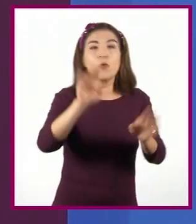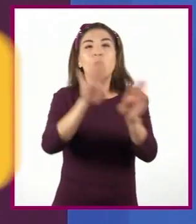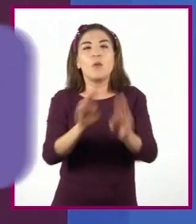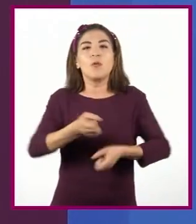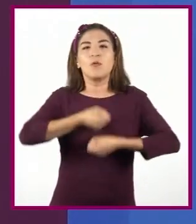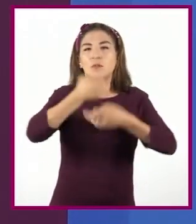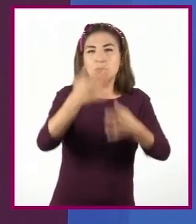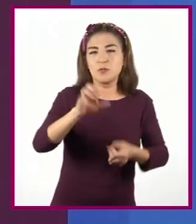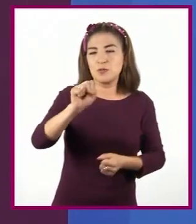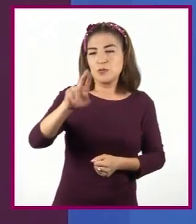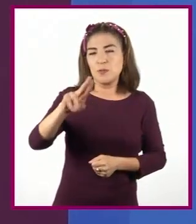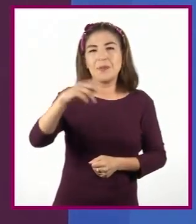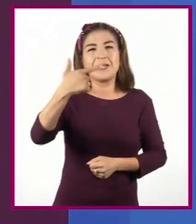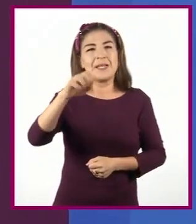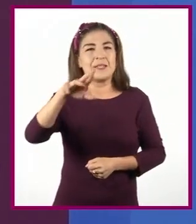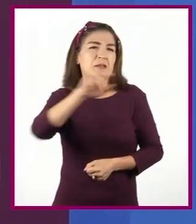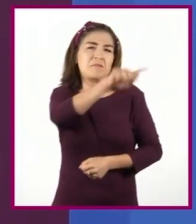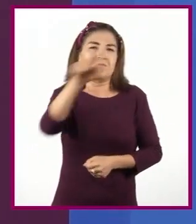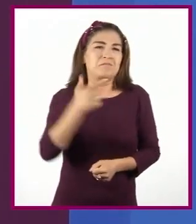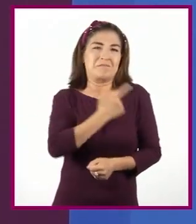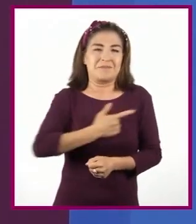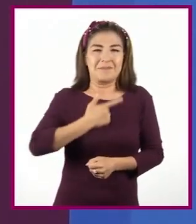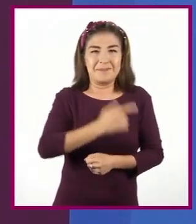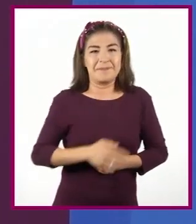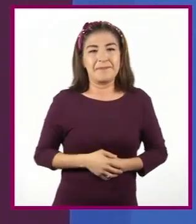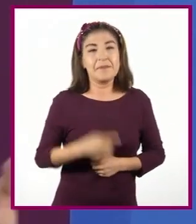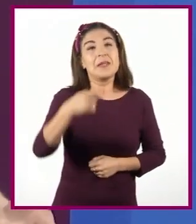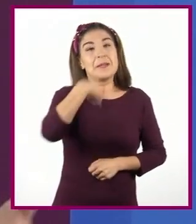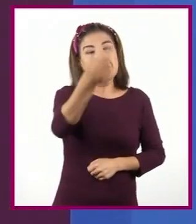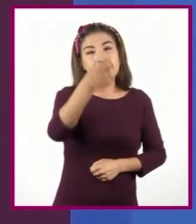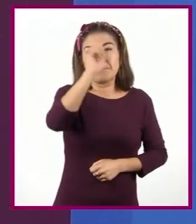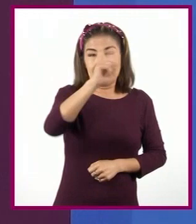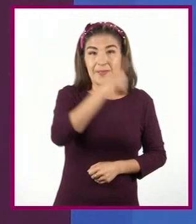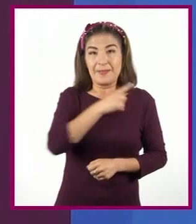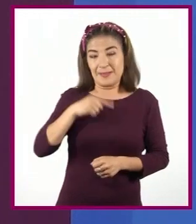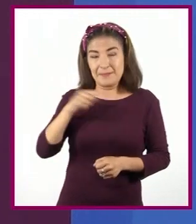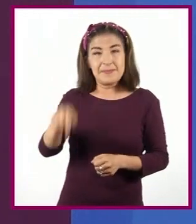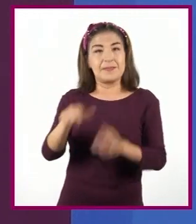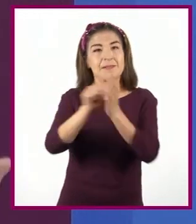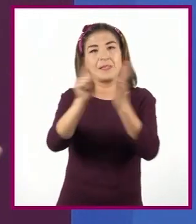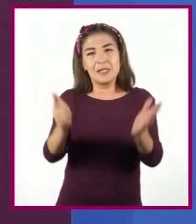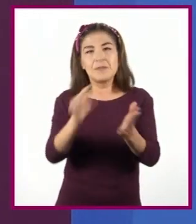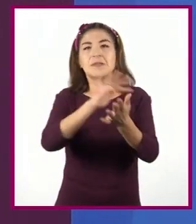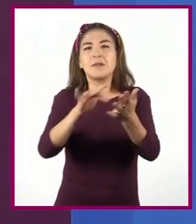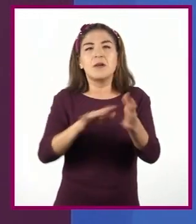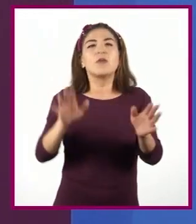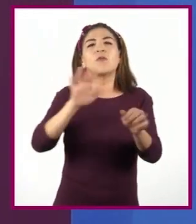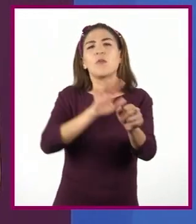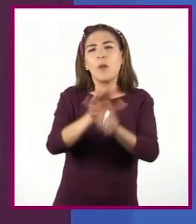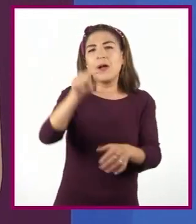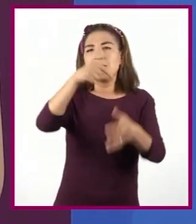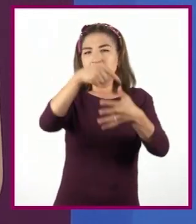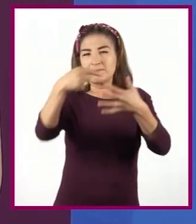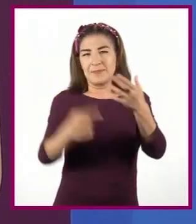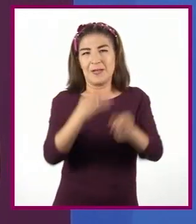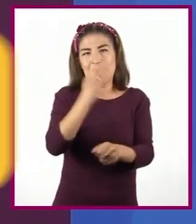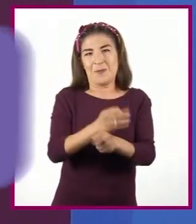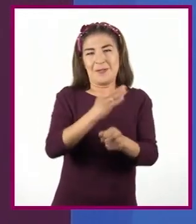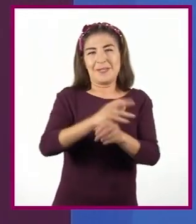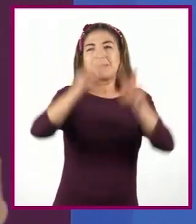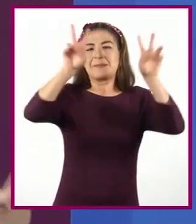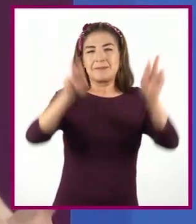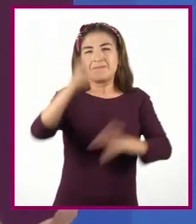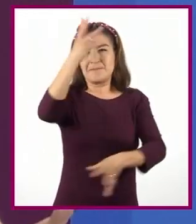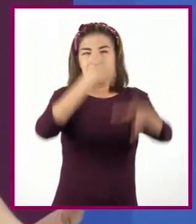un subgénero de su preferencia. Les recomiendo revisar en su libro de texto los contenidos dedicados a este aprendizaje